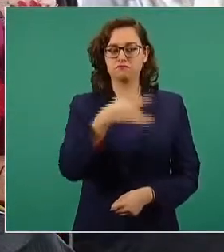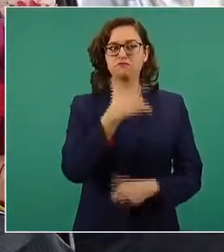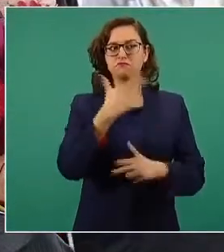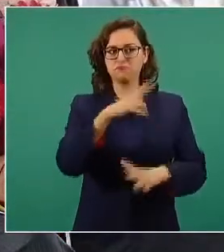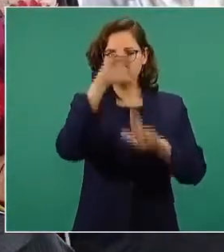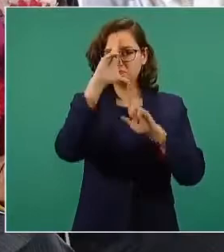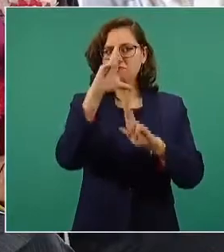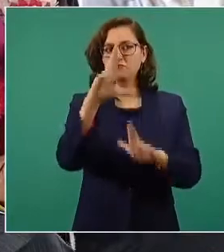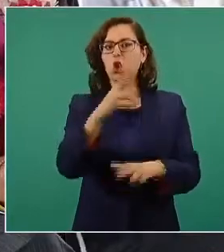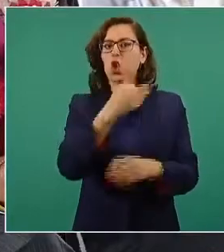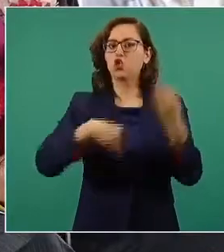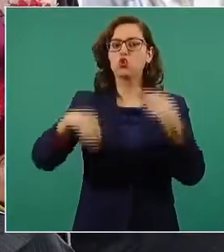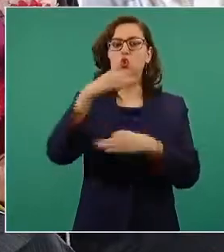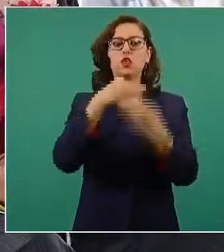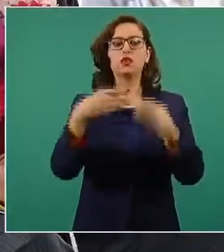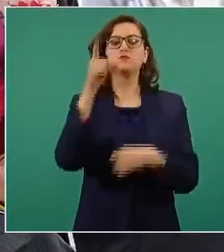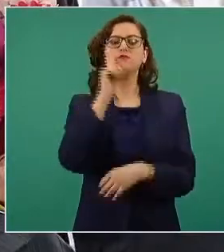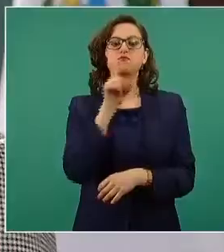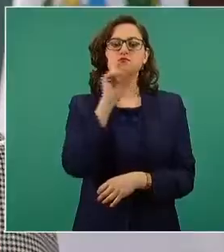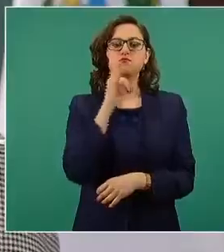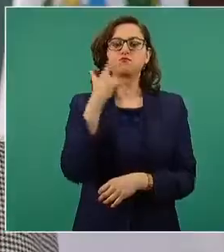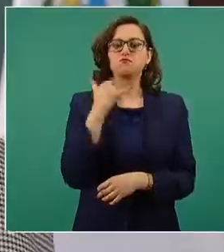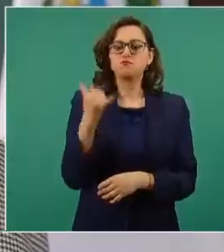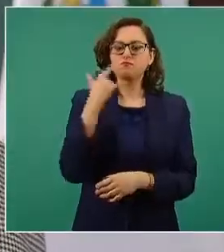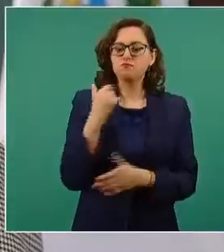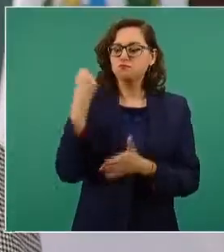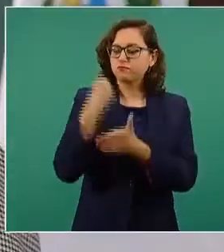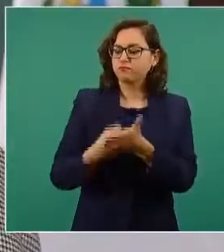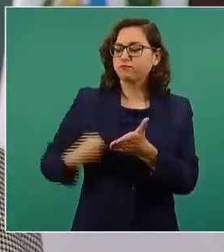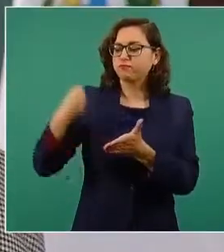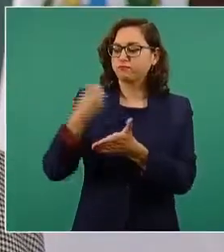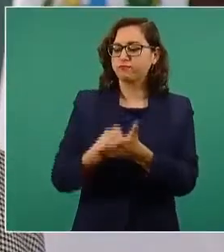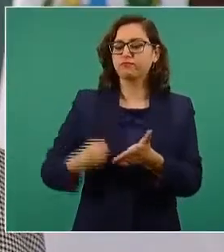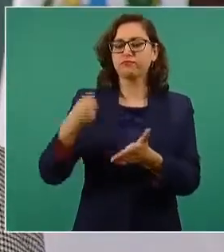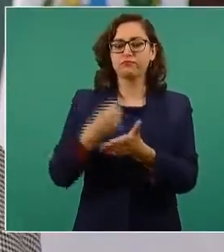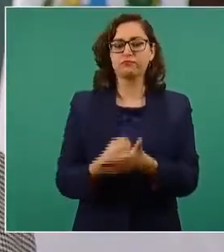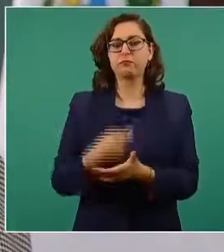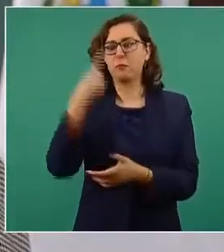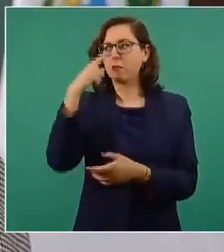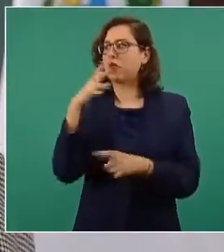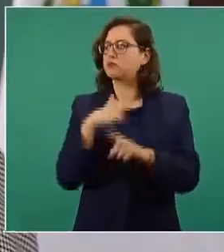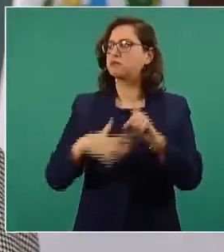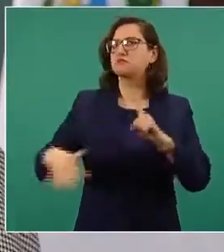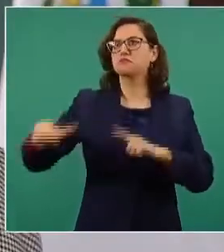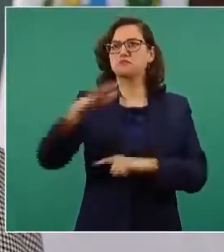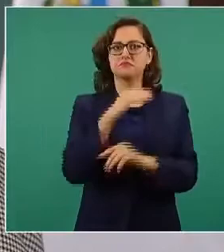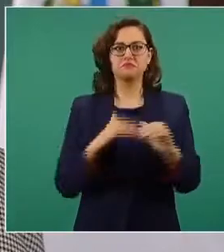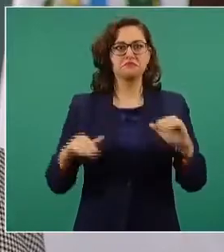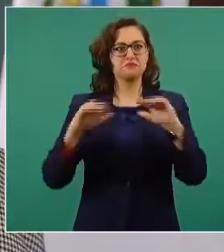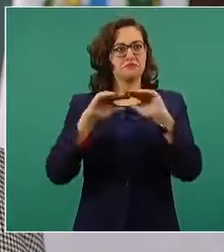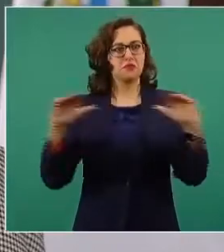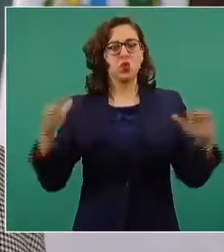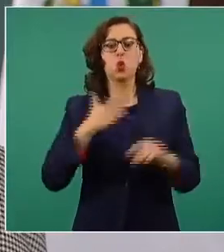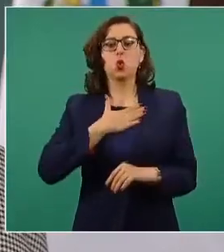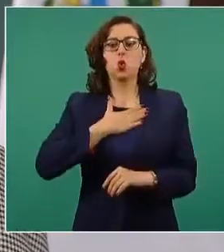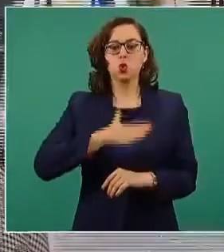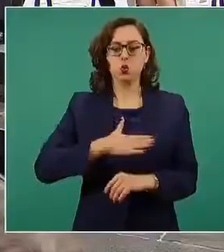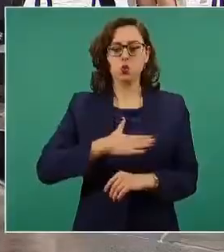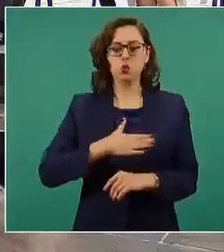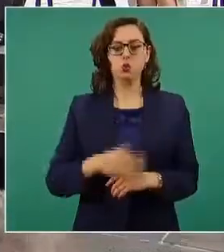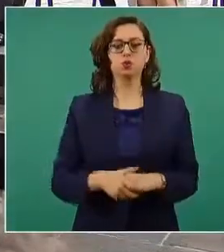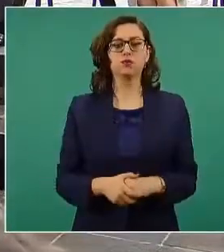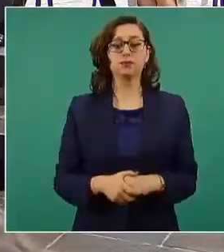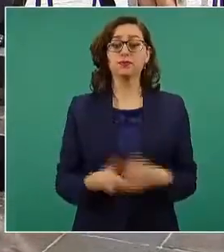las mujeres que luchan todos los días para volver nuestras sociedades más igualitarias, humanas y justas. Celebramos